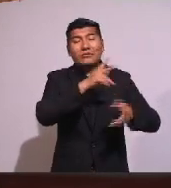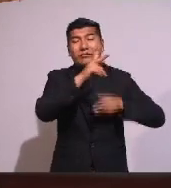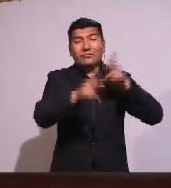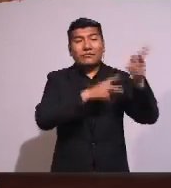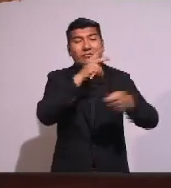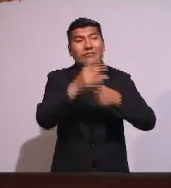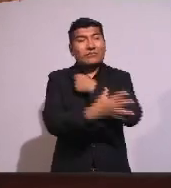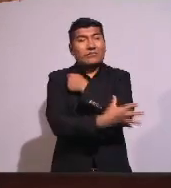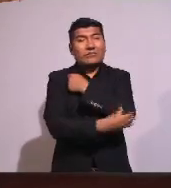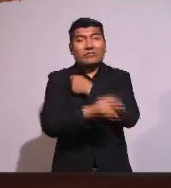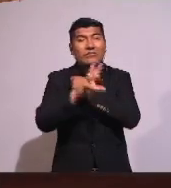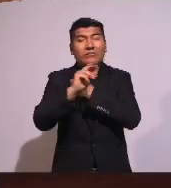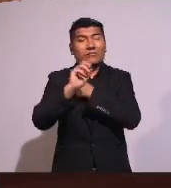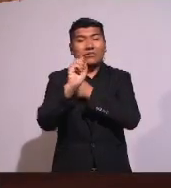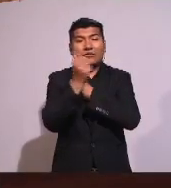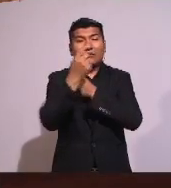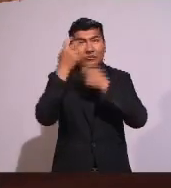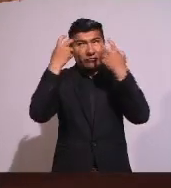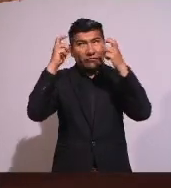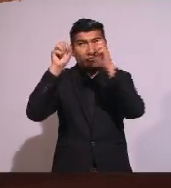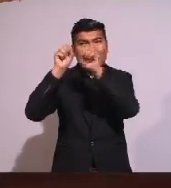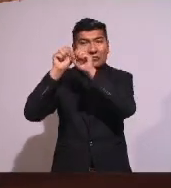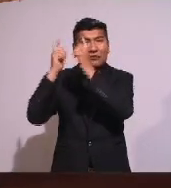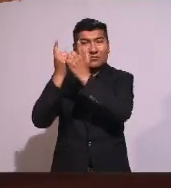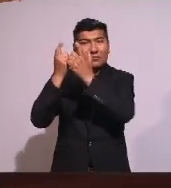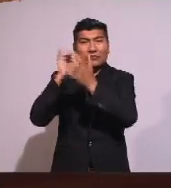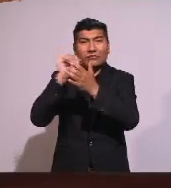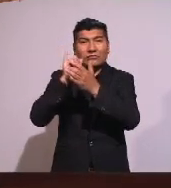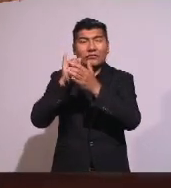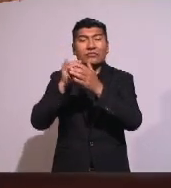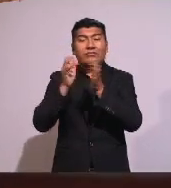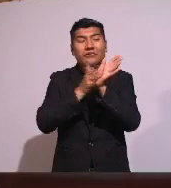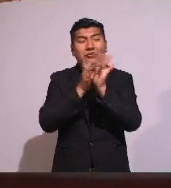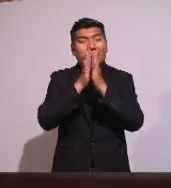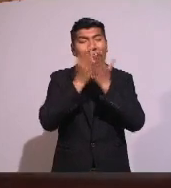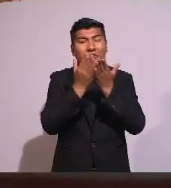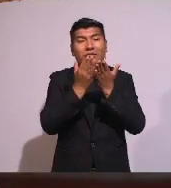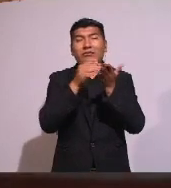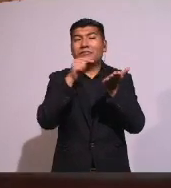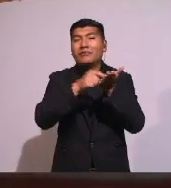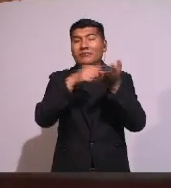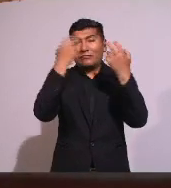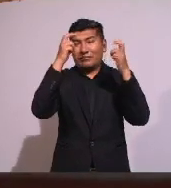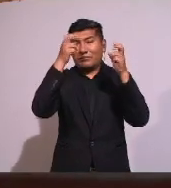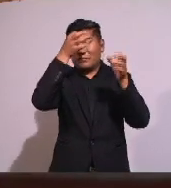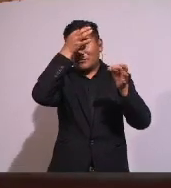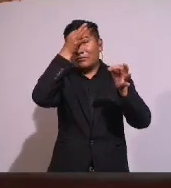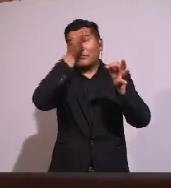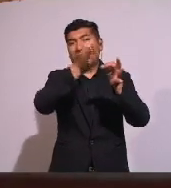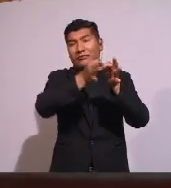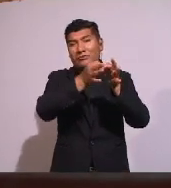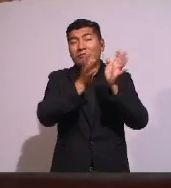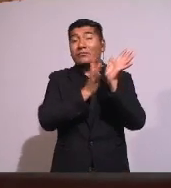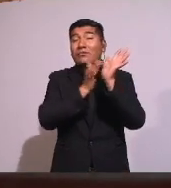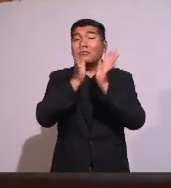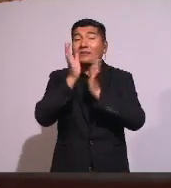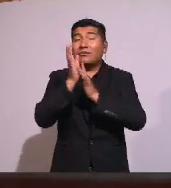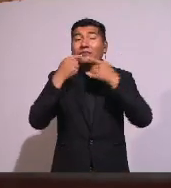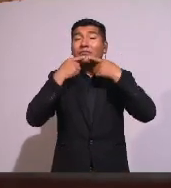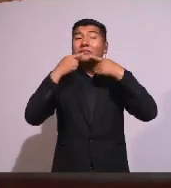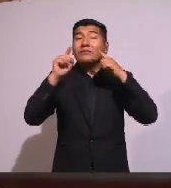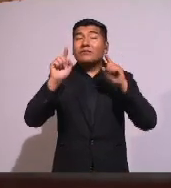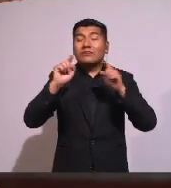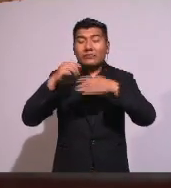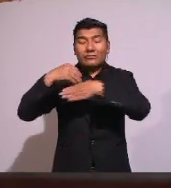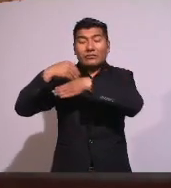solo sociológica, sino teológica. Es una verdad de fe. Jesús, que pronunció sobre